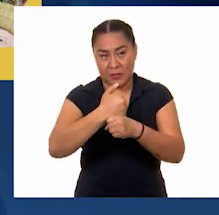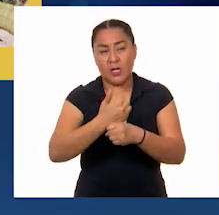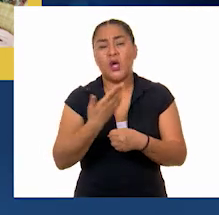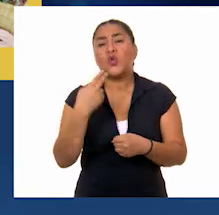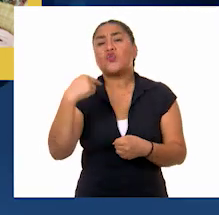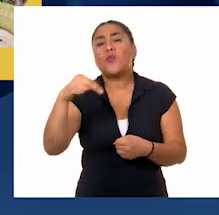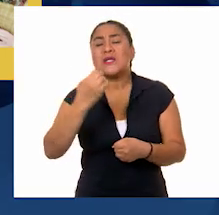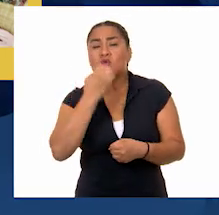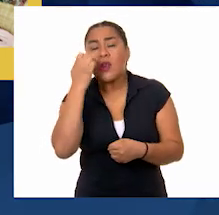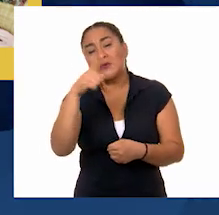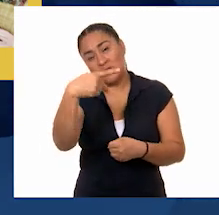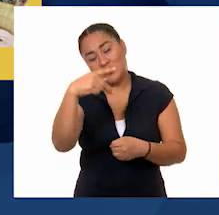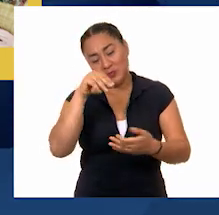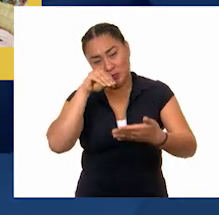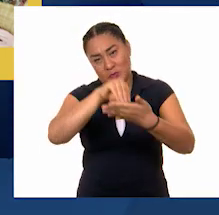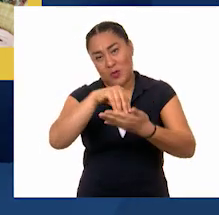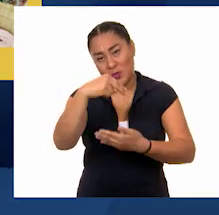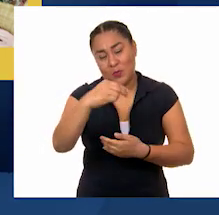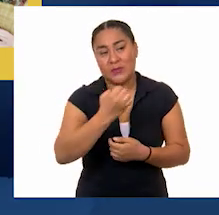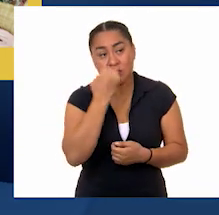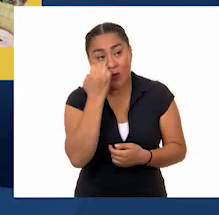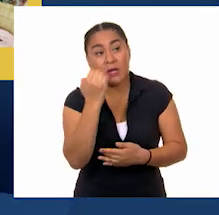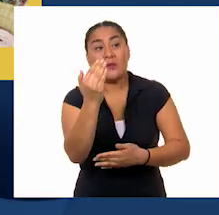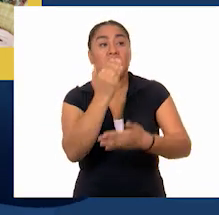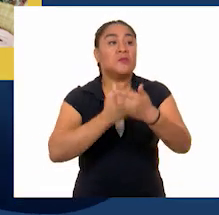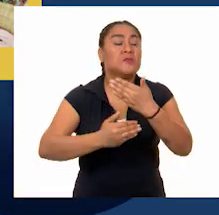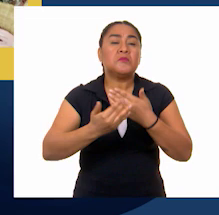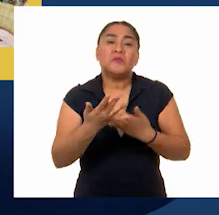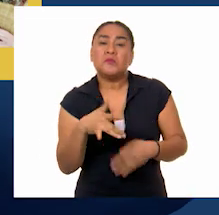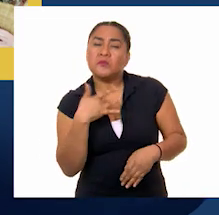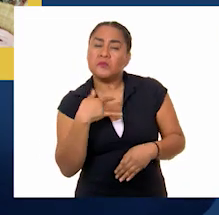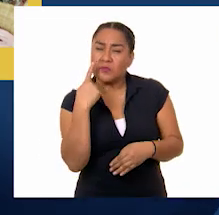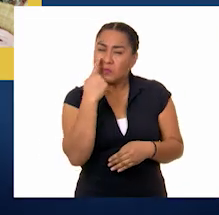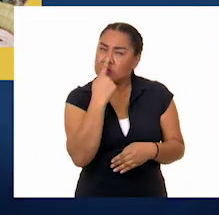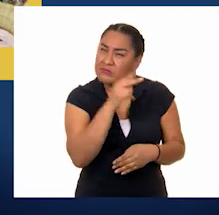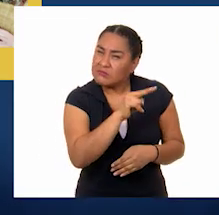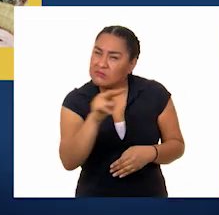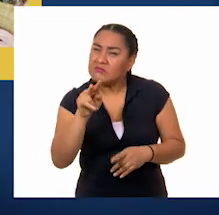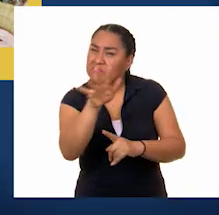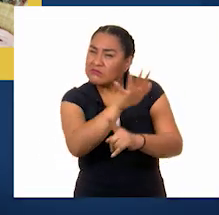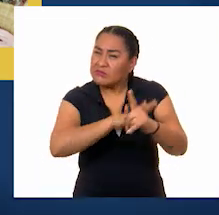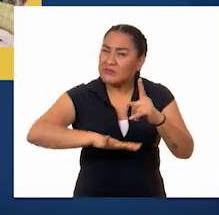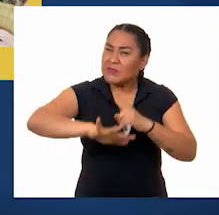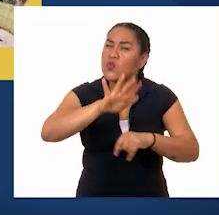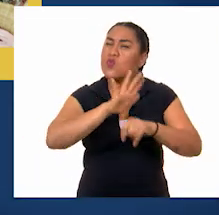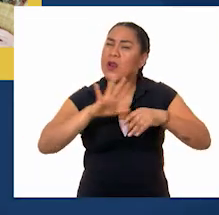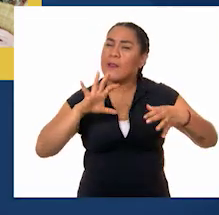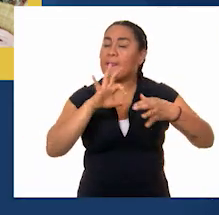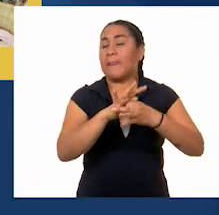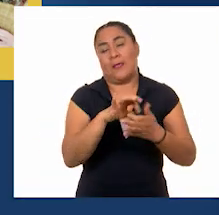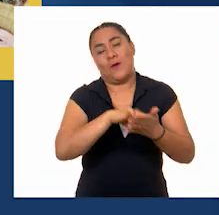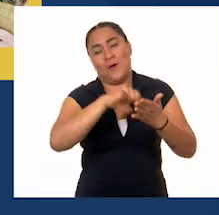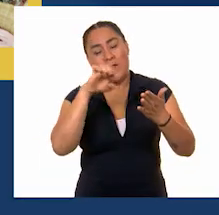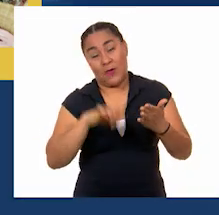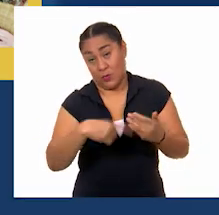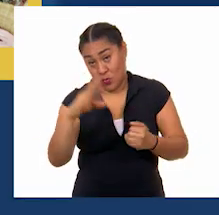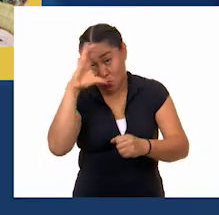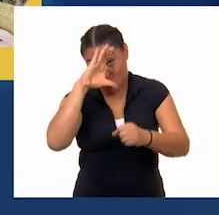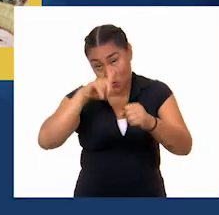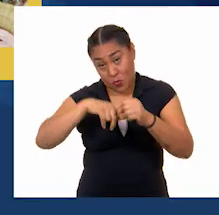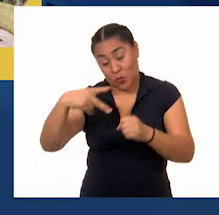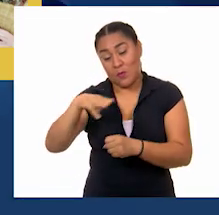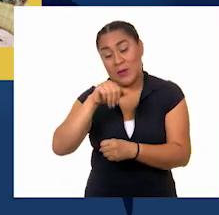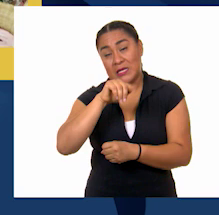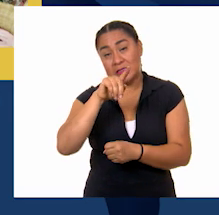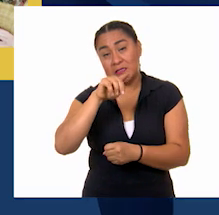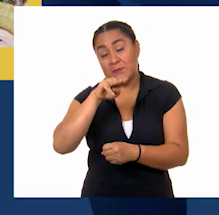nombre de mi escuela, ustedes pondrán en su escuela. Y algunos aspectos de la cosmovisión que aborda. En este caso, para la cultura mazateca, la